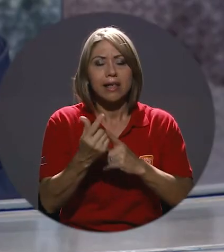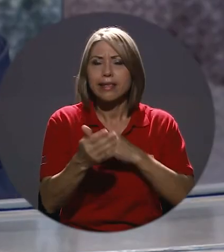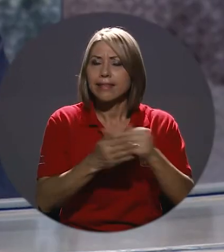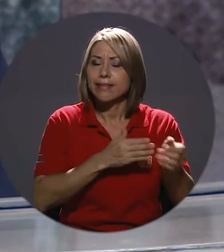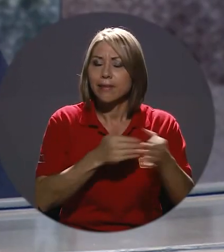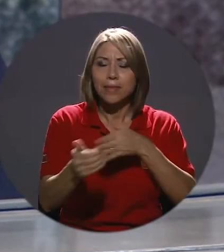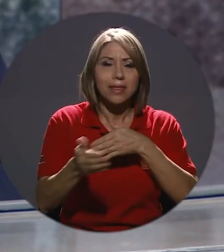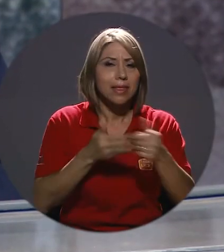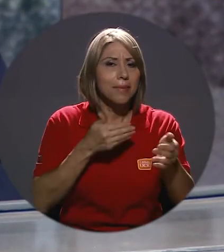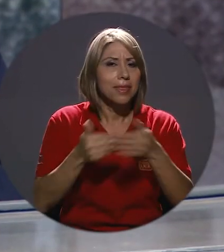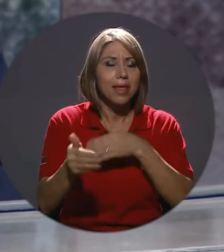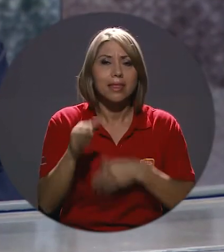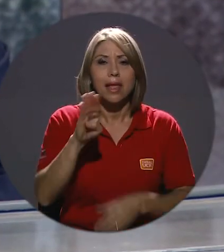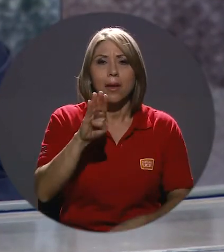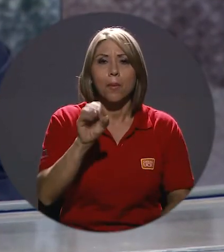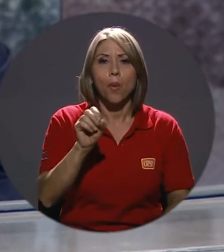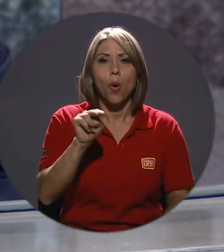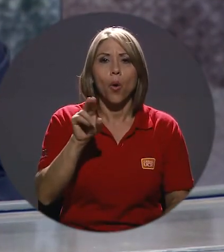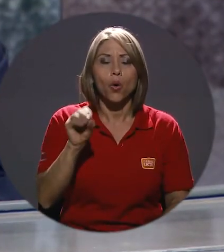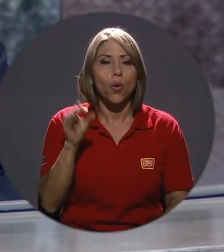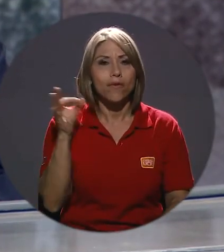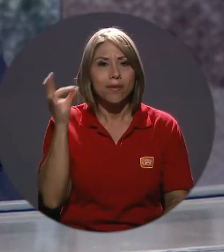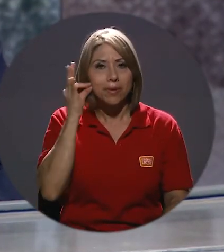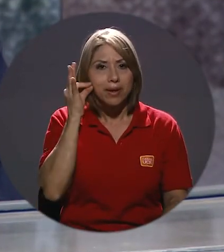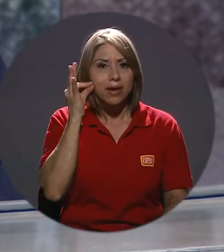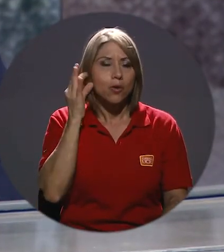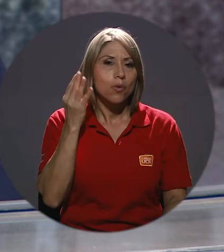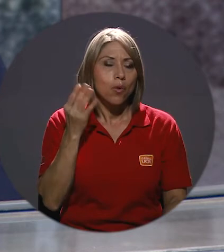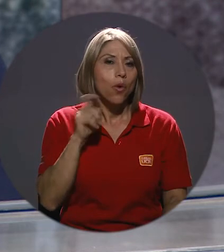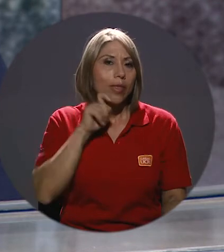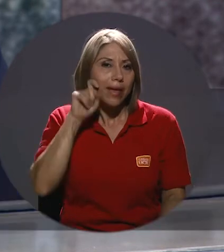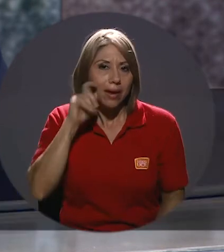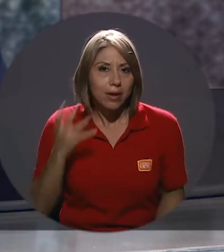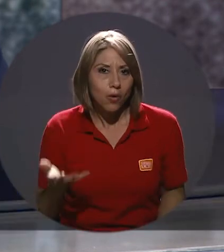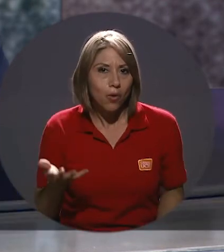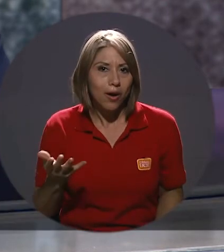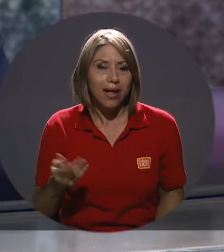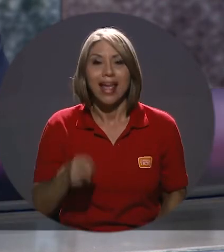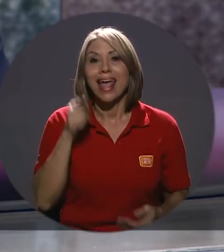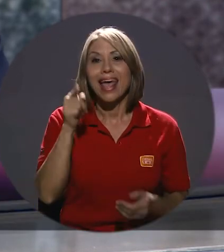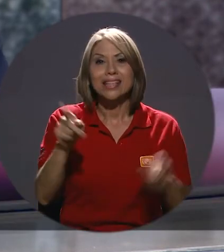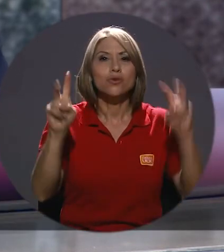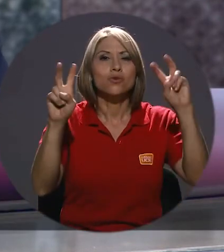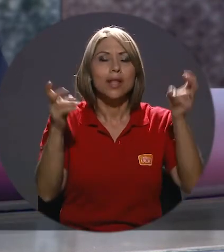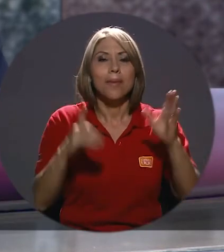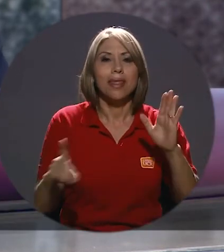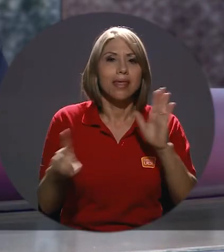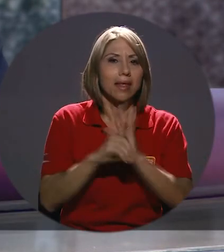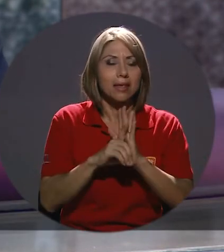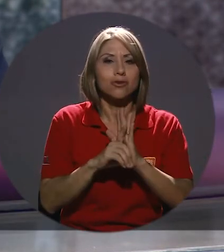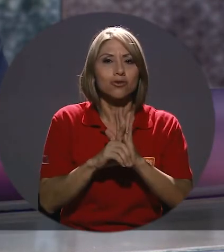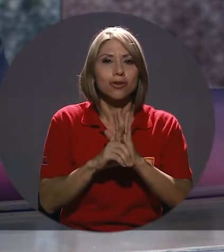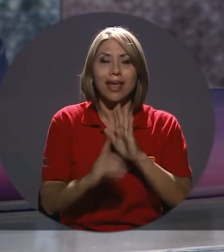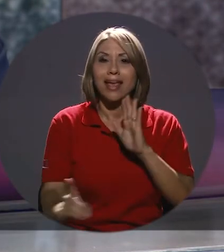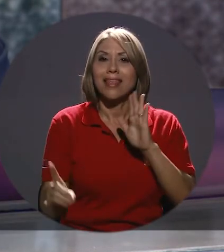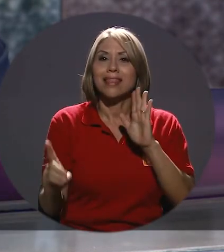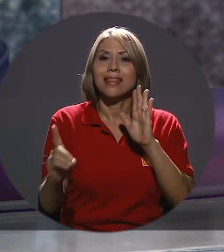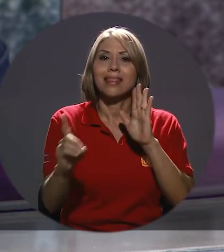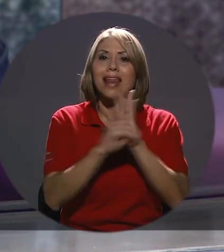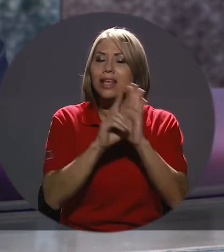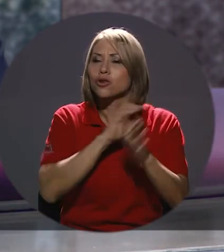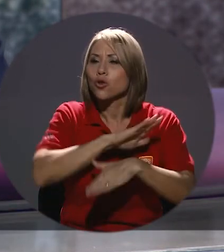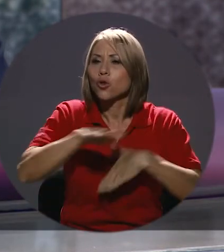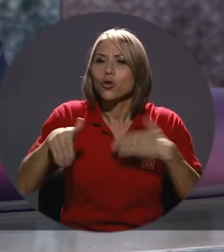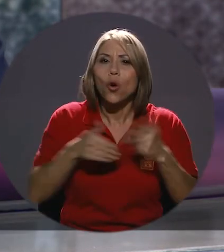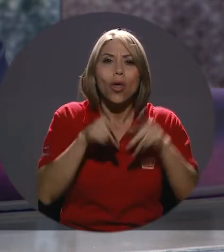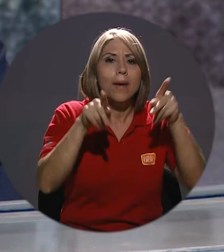que independientemente del bono de género o del bono femenino, como lo llamen, es un asunto de derechos, del derecho de